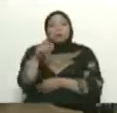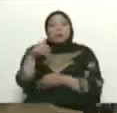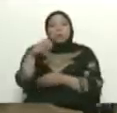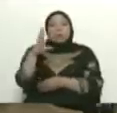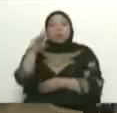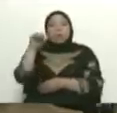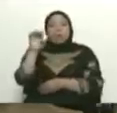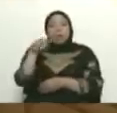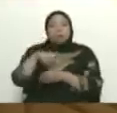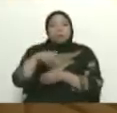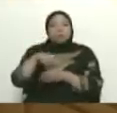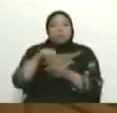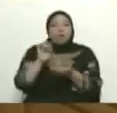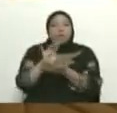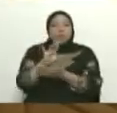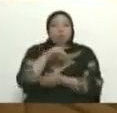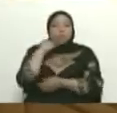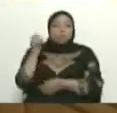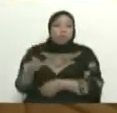en Venezuela.